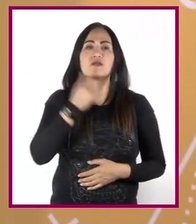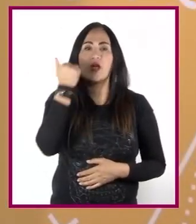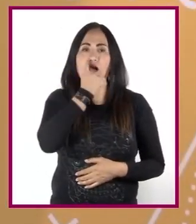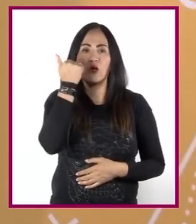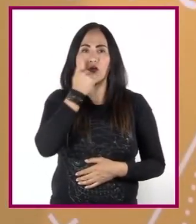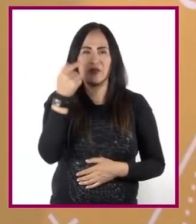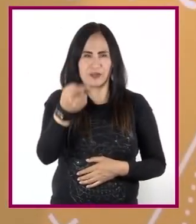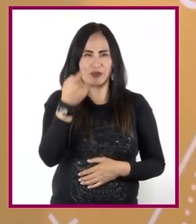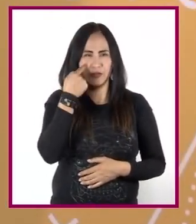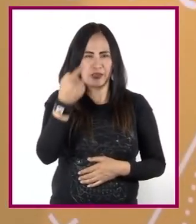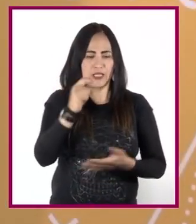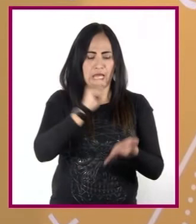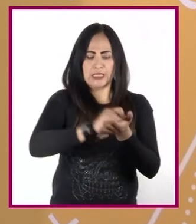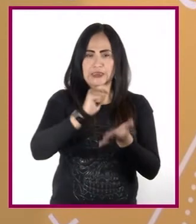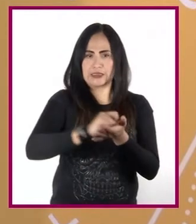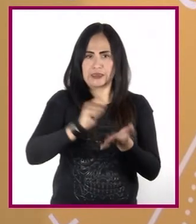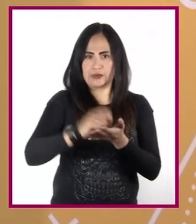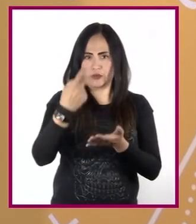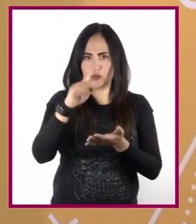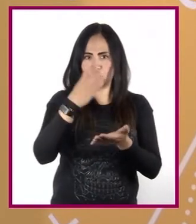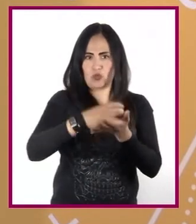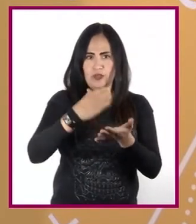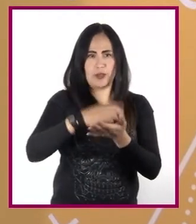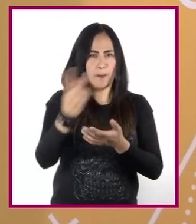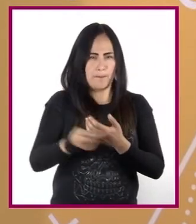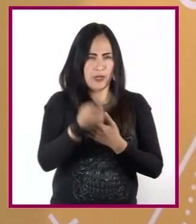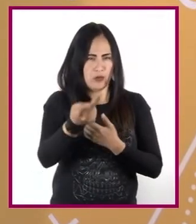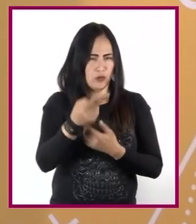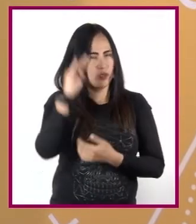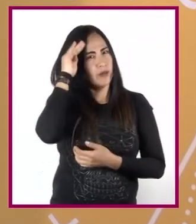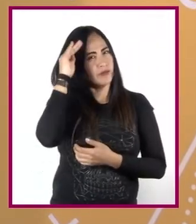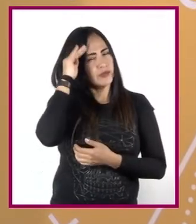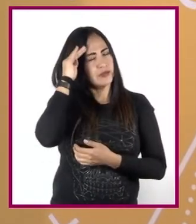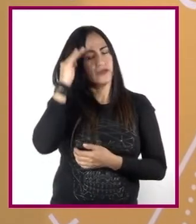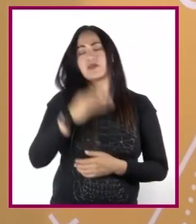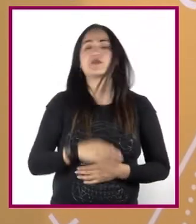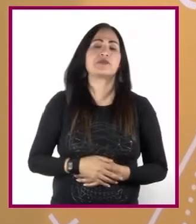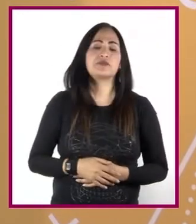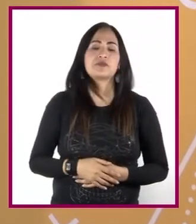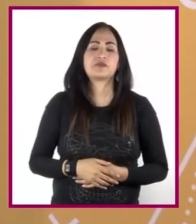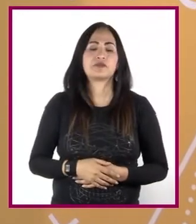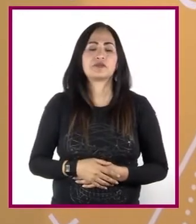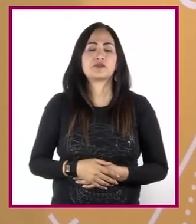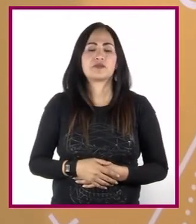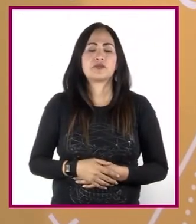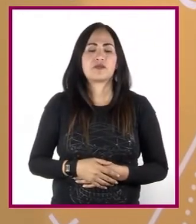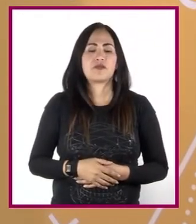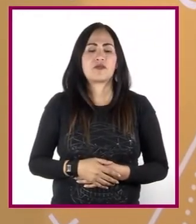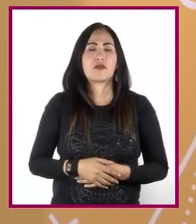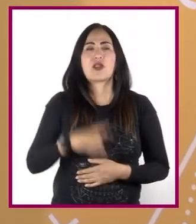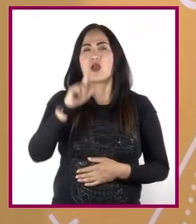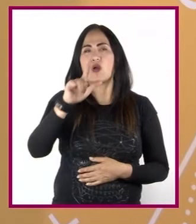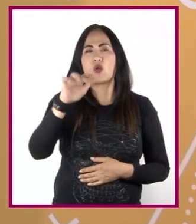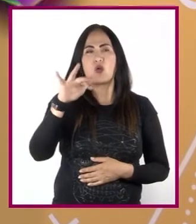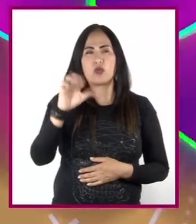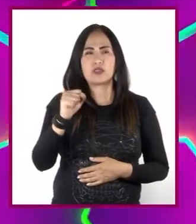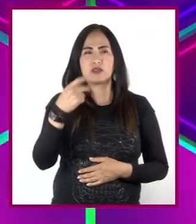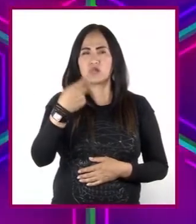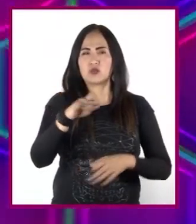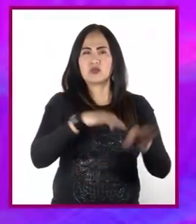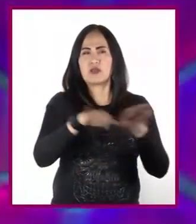les invitamos a escribir en su cuaderno la siguiente pregunta a reflexionar. ¿Cuánto cobrarán los trabajadores de Luis en